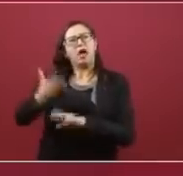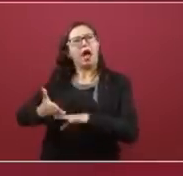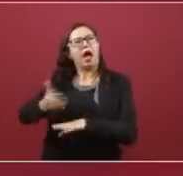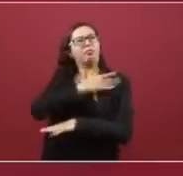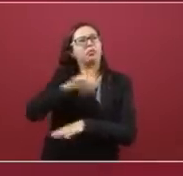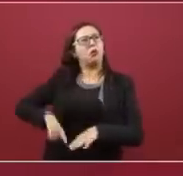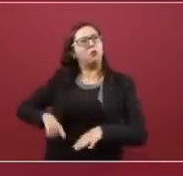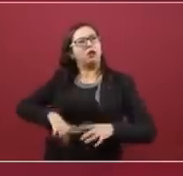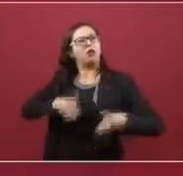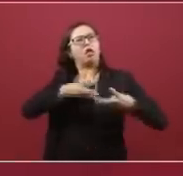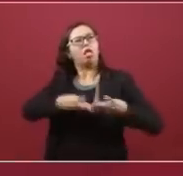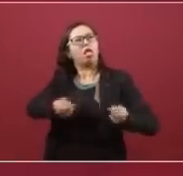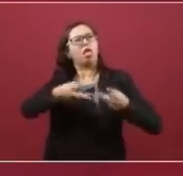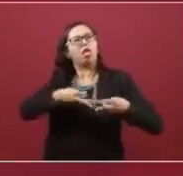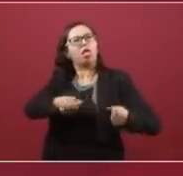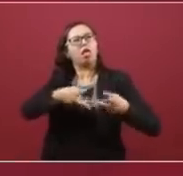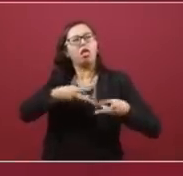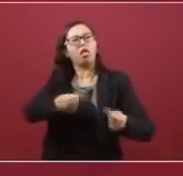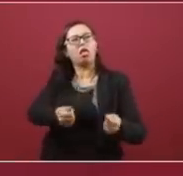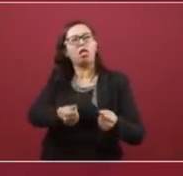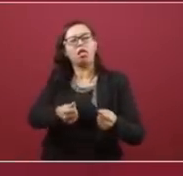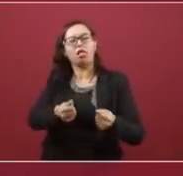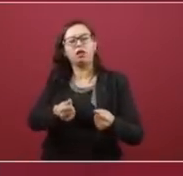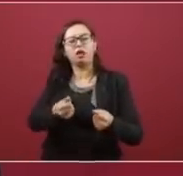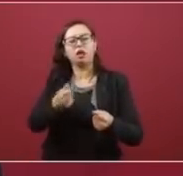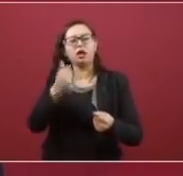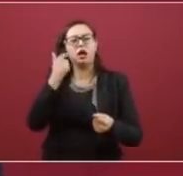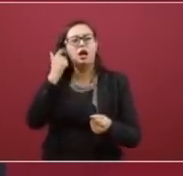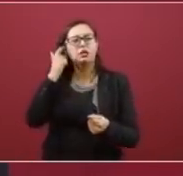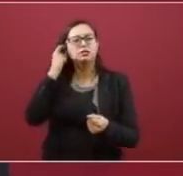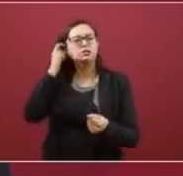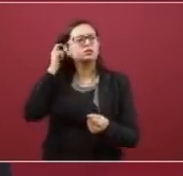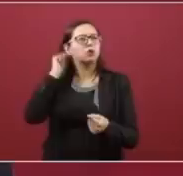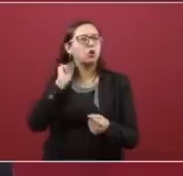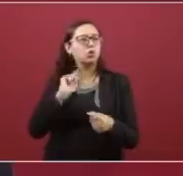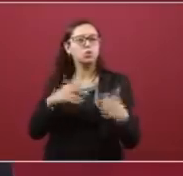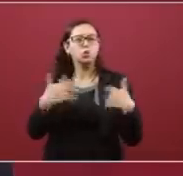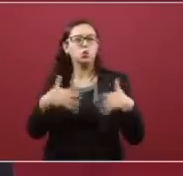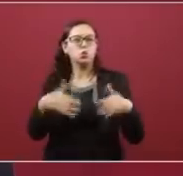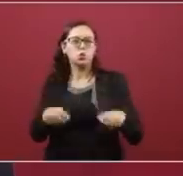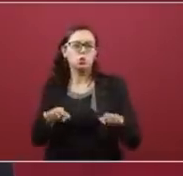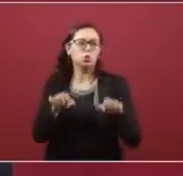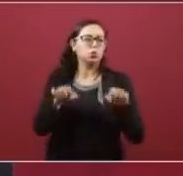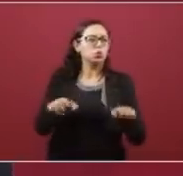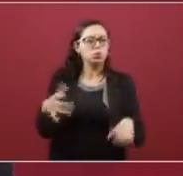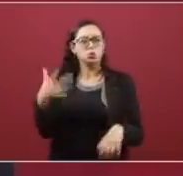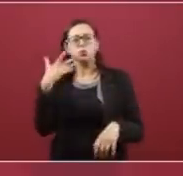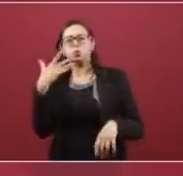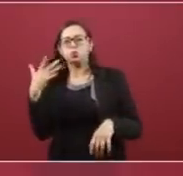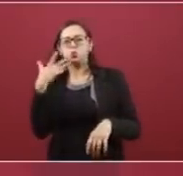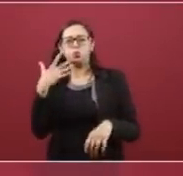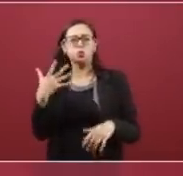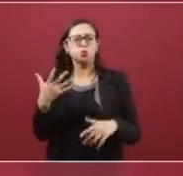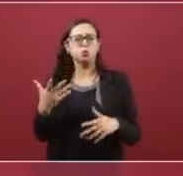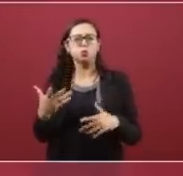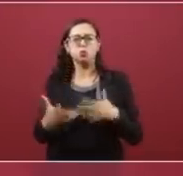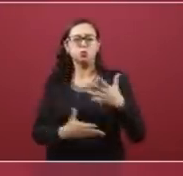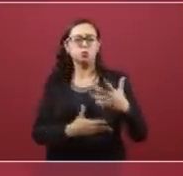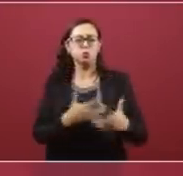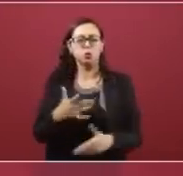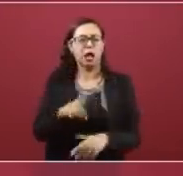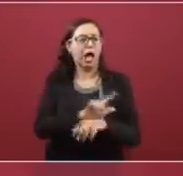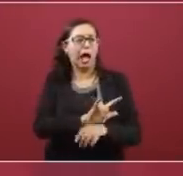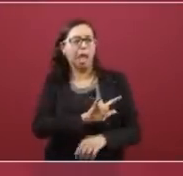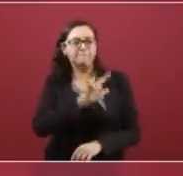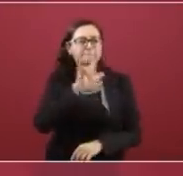¿No? De cómo eh andaban los funcionarios públicos, de los